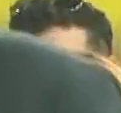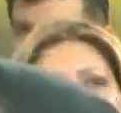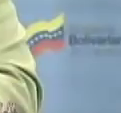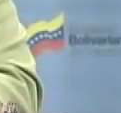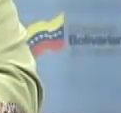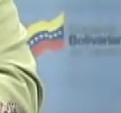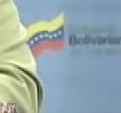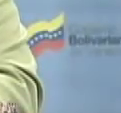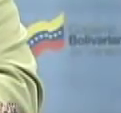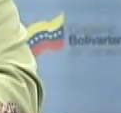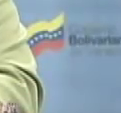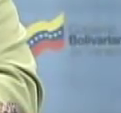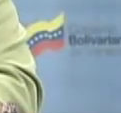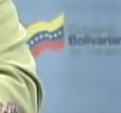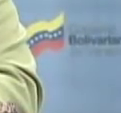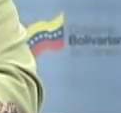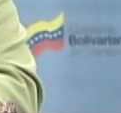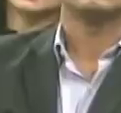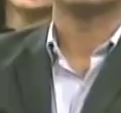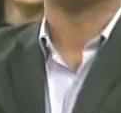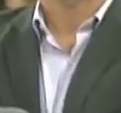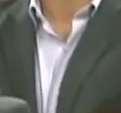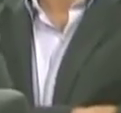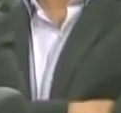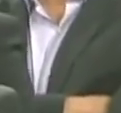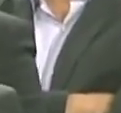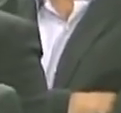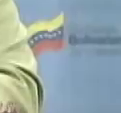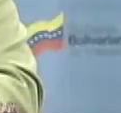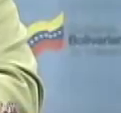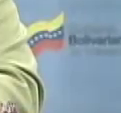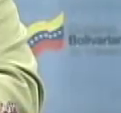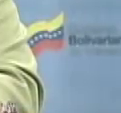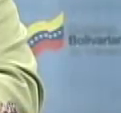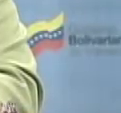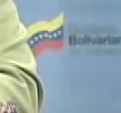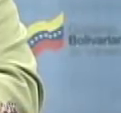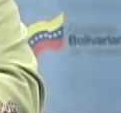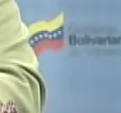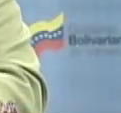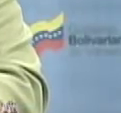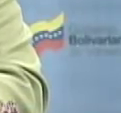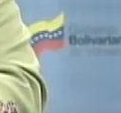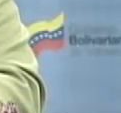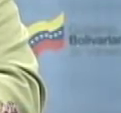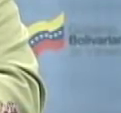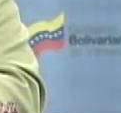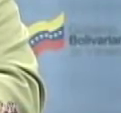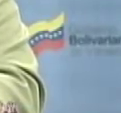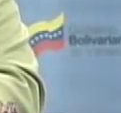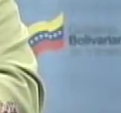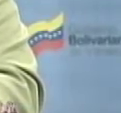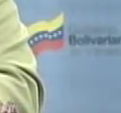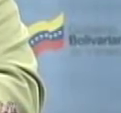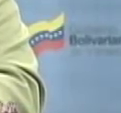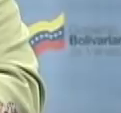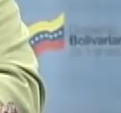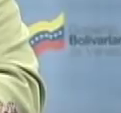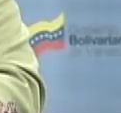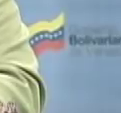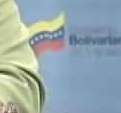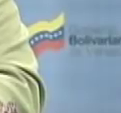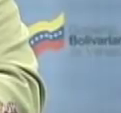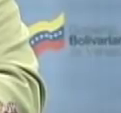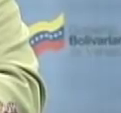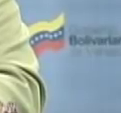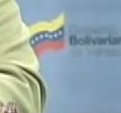de Industria, Juan Arias, entre los que puedo divisar al ministro, al criptoministro de Educación Universitaria, Ubel